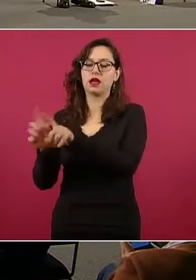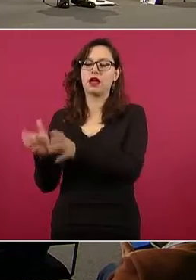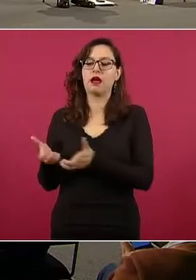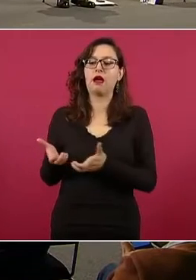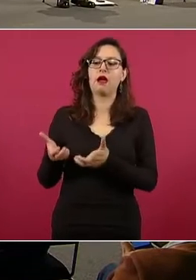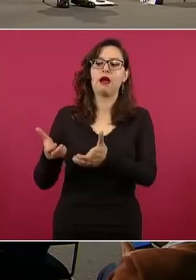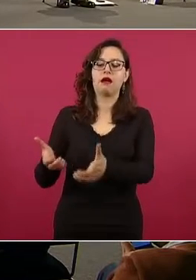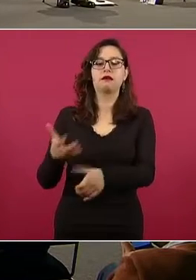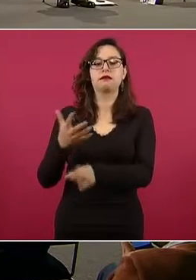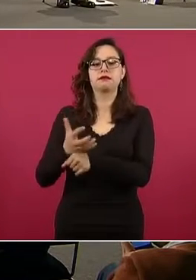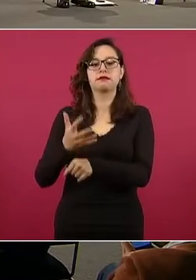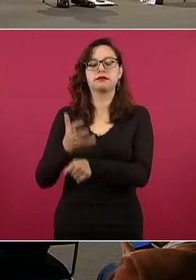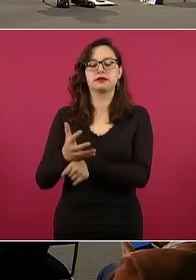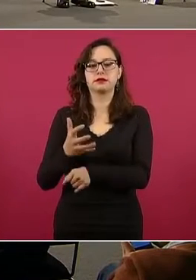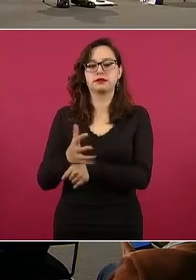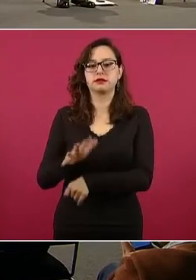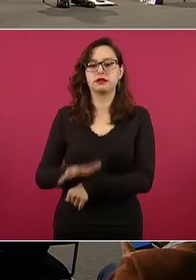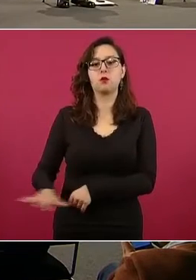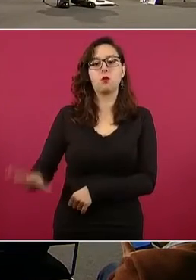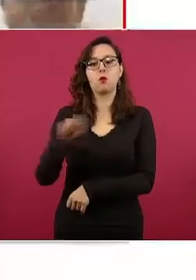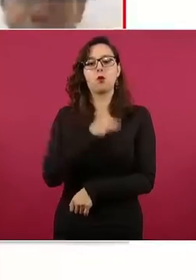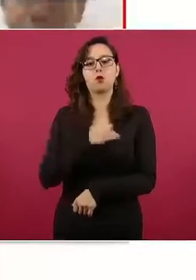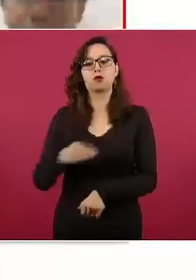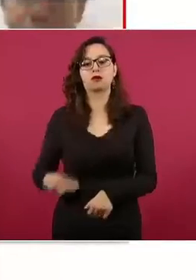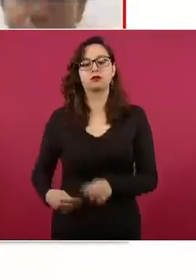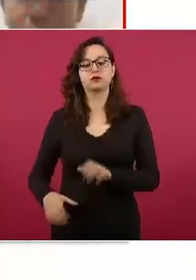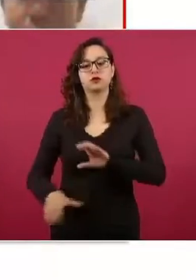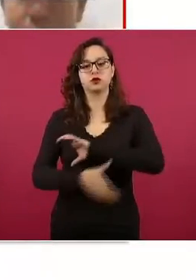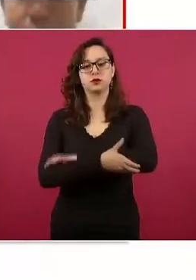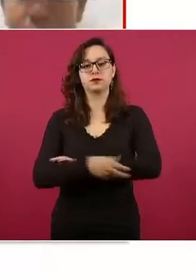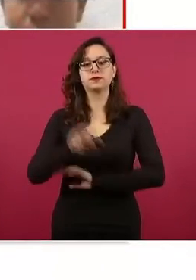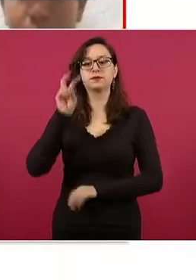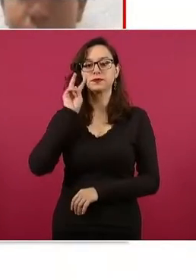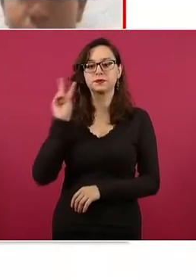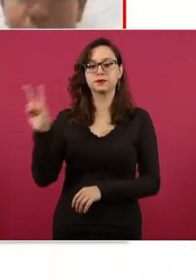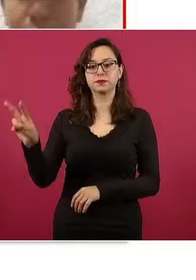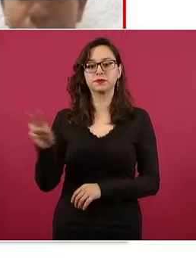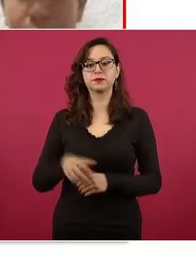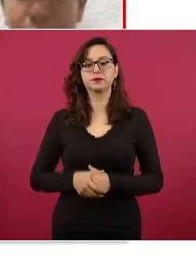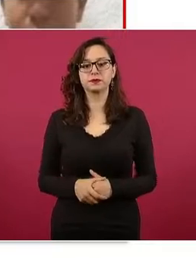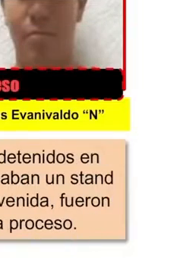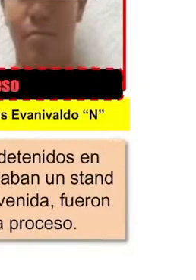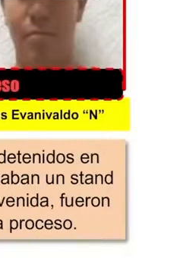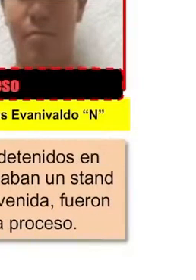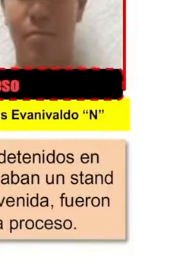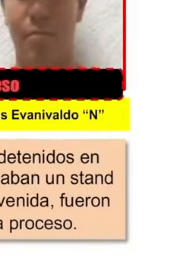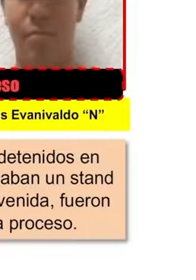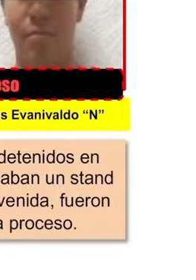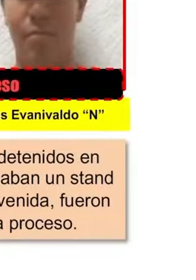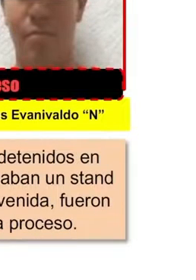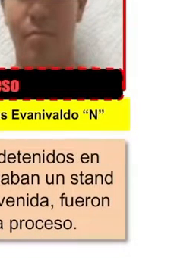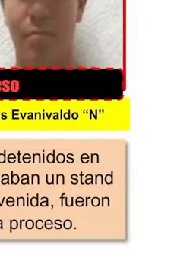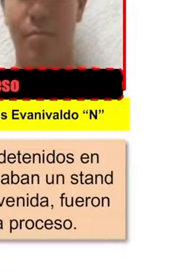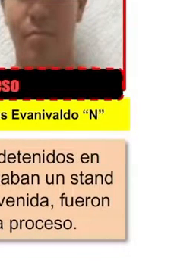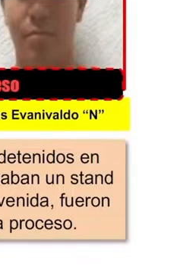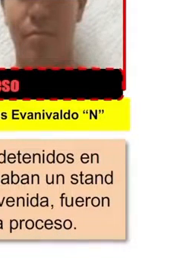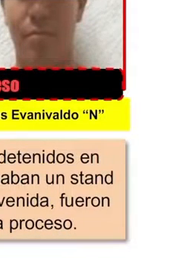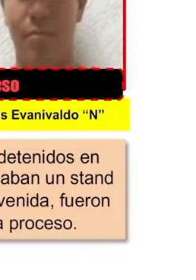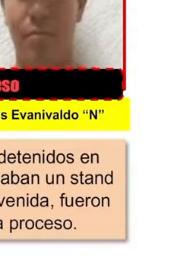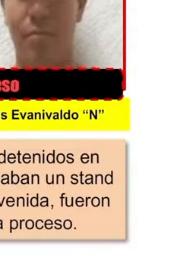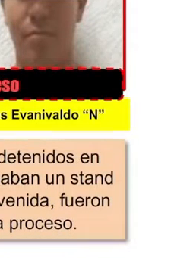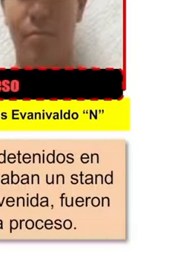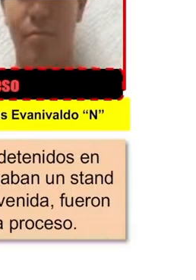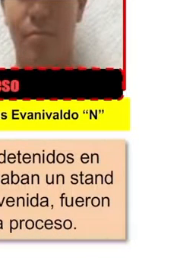del municipio de Solidaridad, Playa del Carmen, Quintana Roo, identificándose como miembro del Cártel del